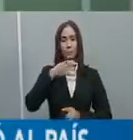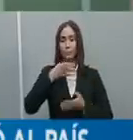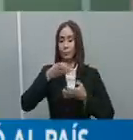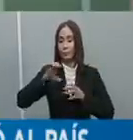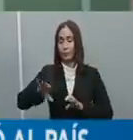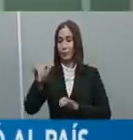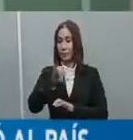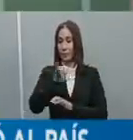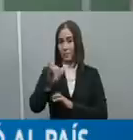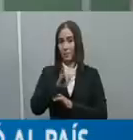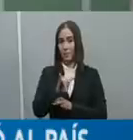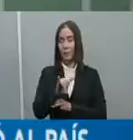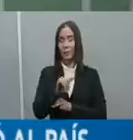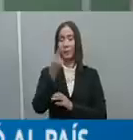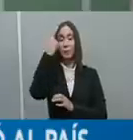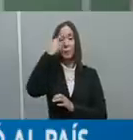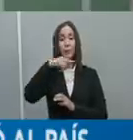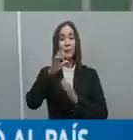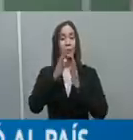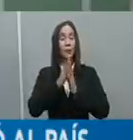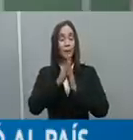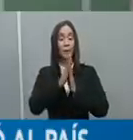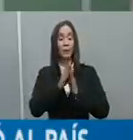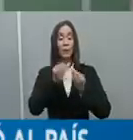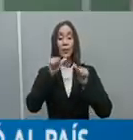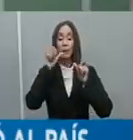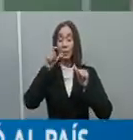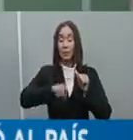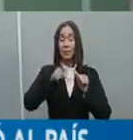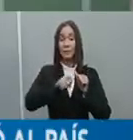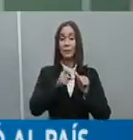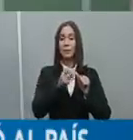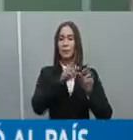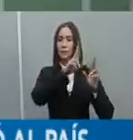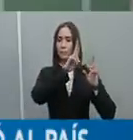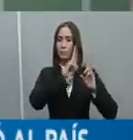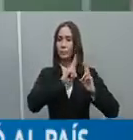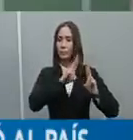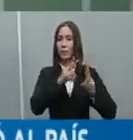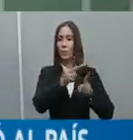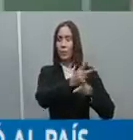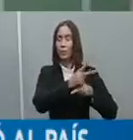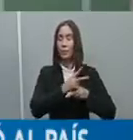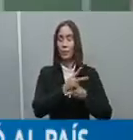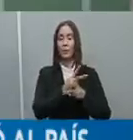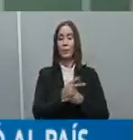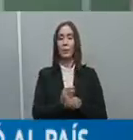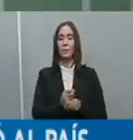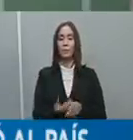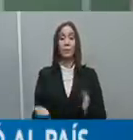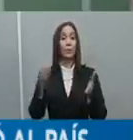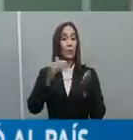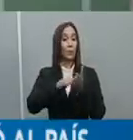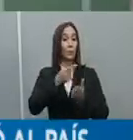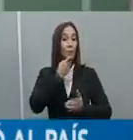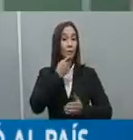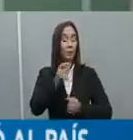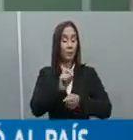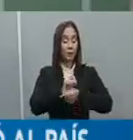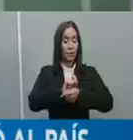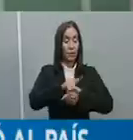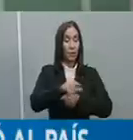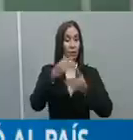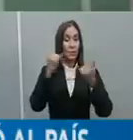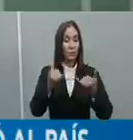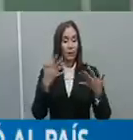inconveniente. Dice también el presidente Medina que si por su gusto así ocurriese, esto hasta el mes de diciembre estaría garantizado. Sin